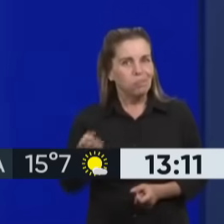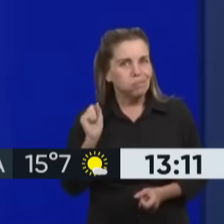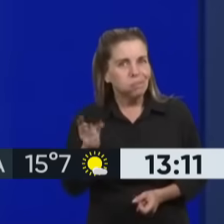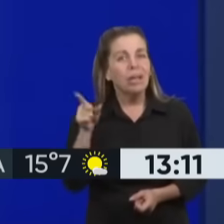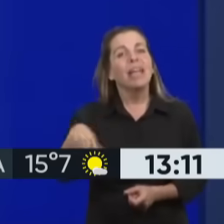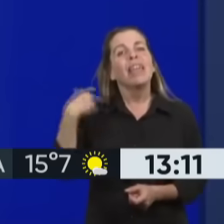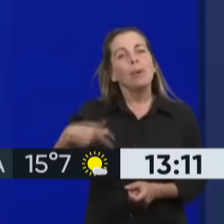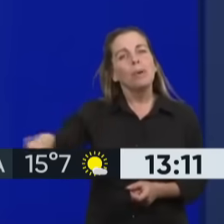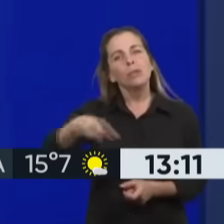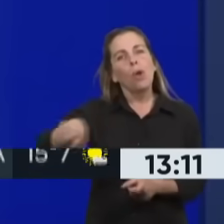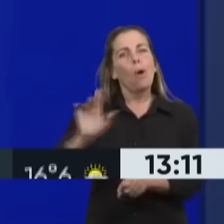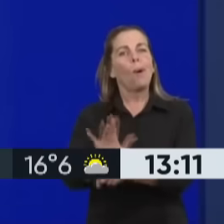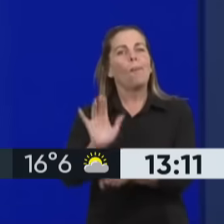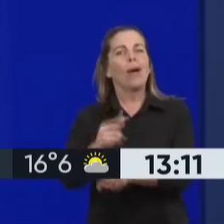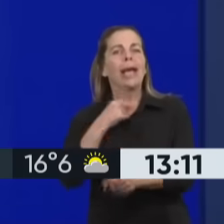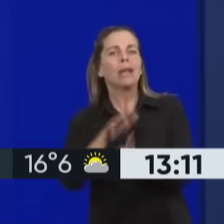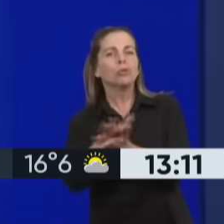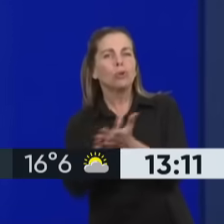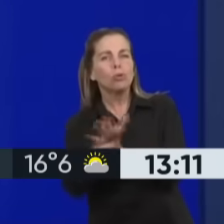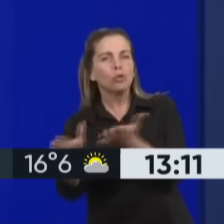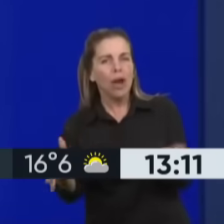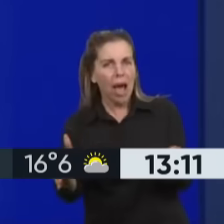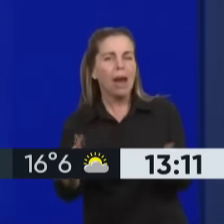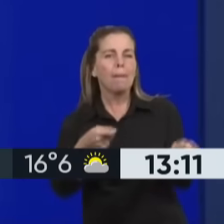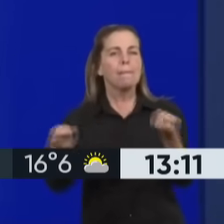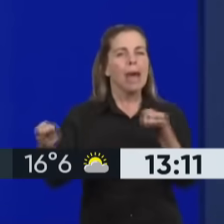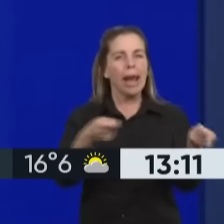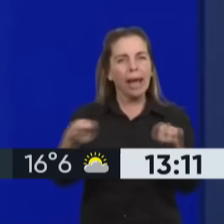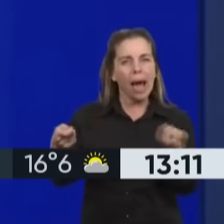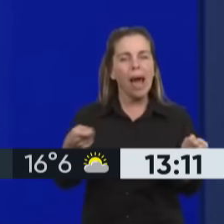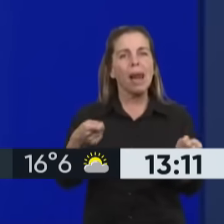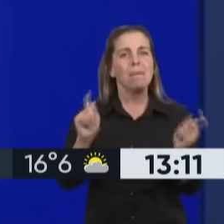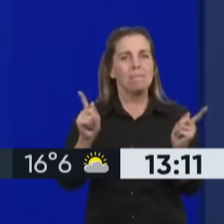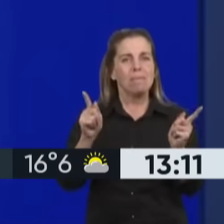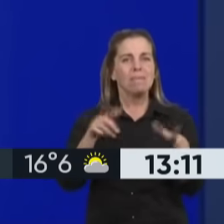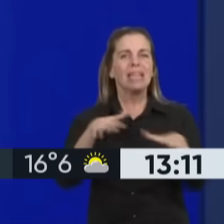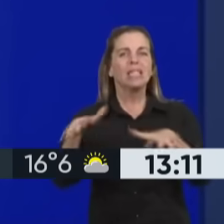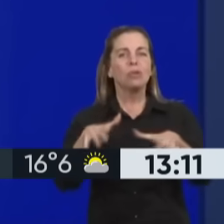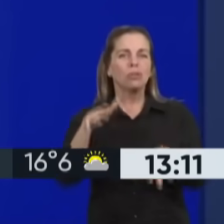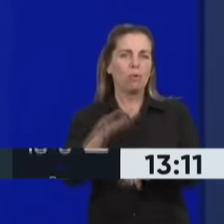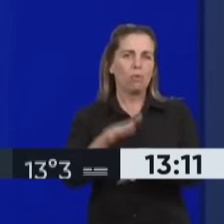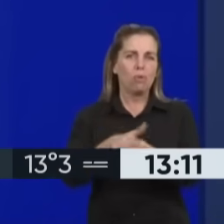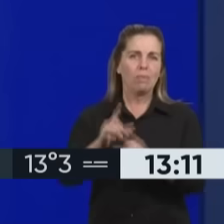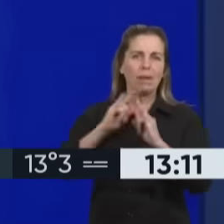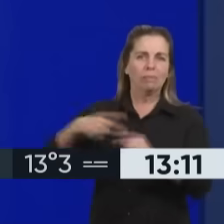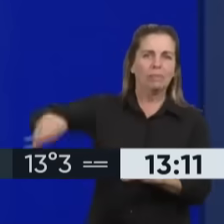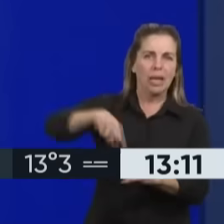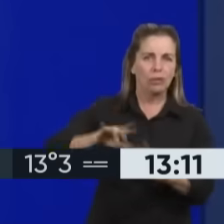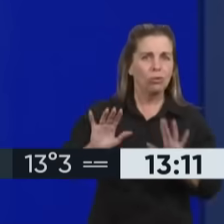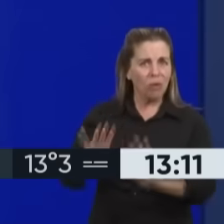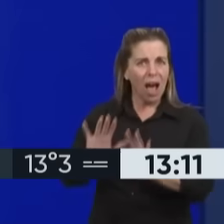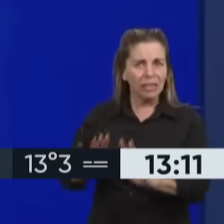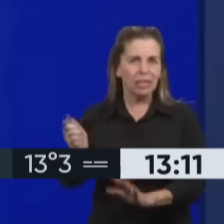como salvadores, dispuestos a gobernar sobre las cenizas del incendio que ellos mismos provocaron. Así de canallas